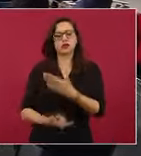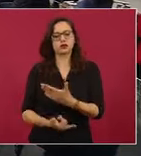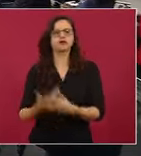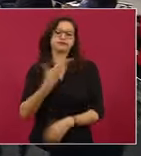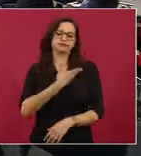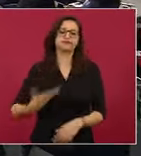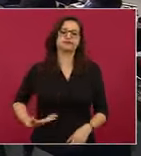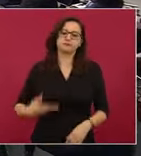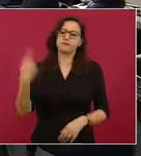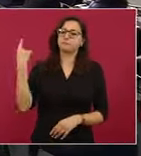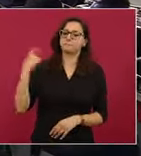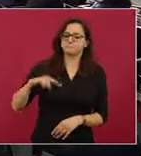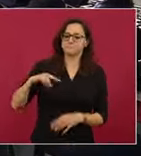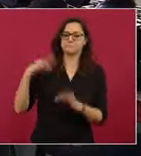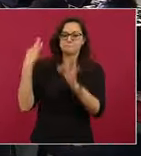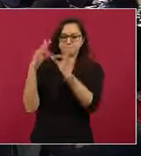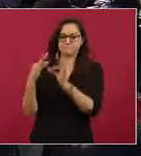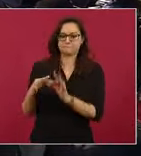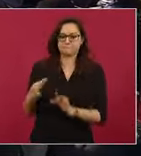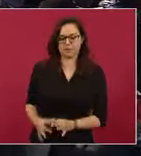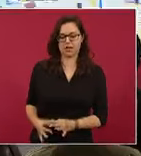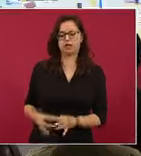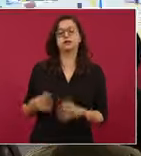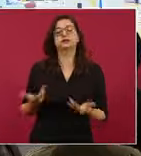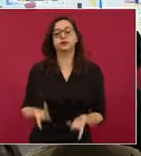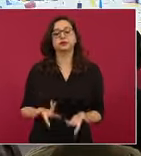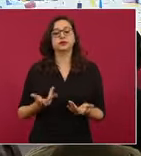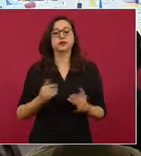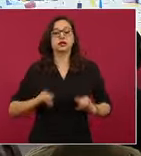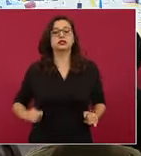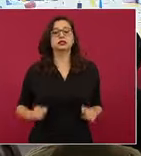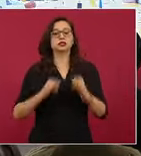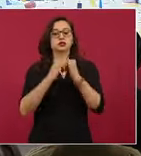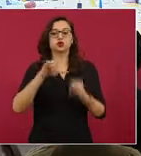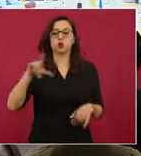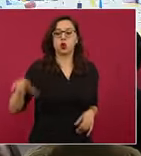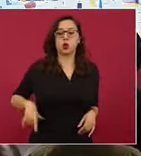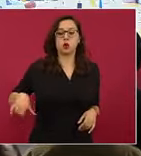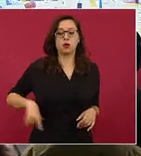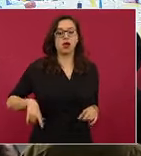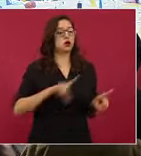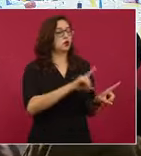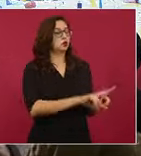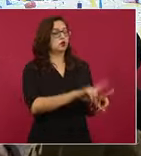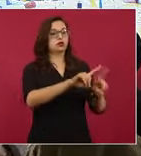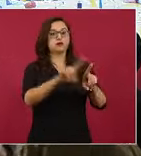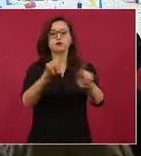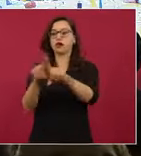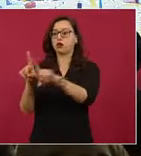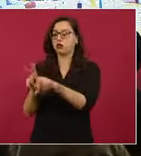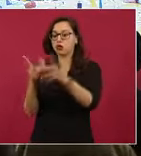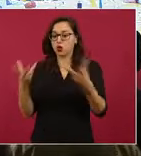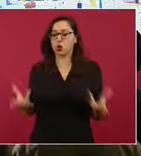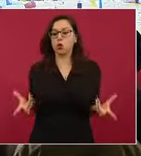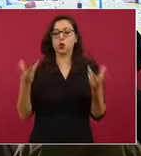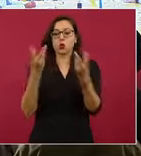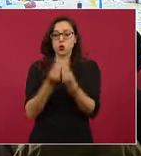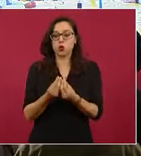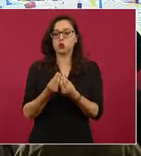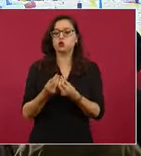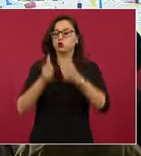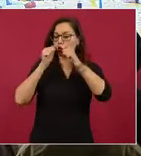diversas áreas del Gobierno de México, trabajando en un esfuerzo conjunto con la Secretaría